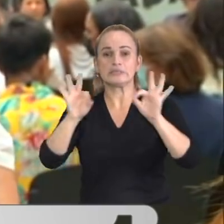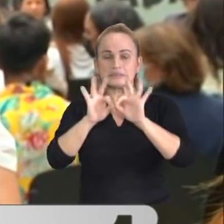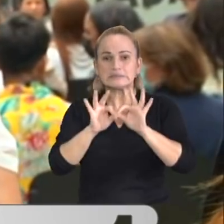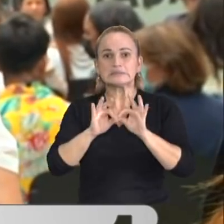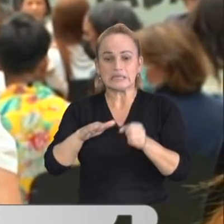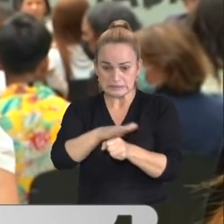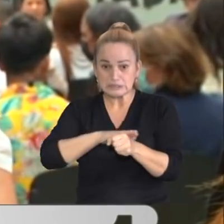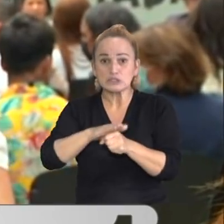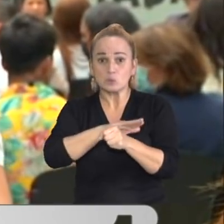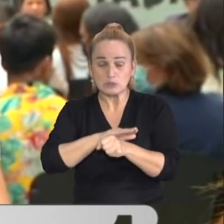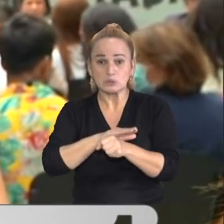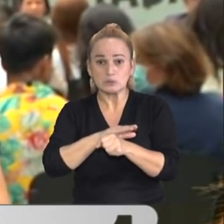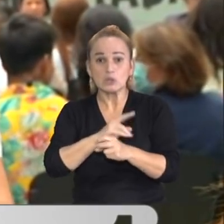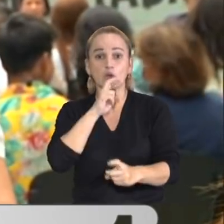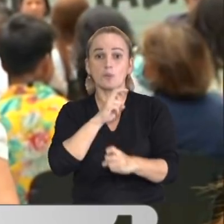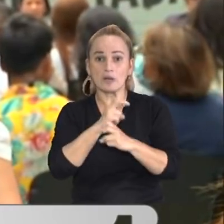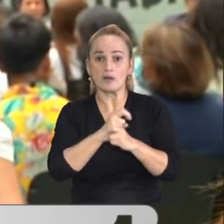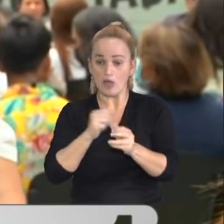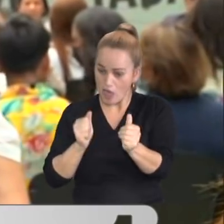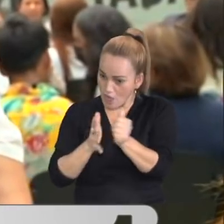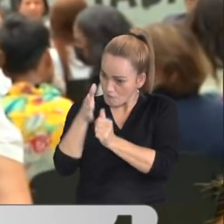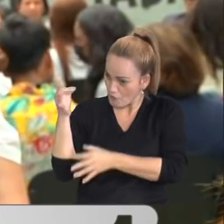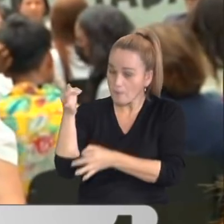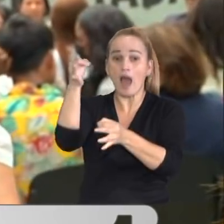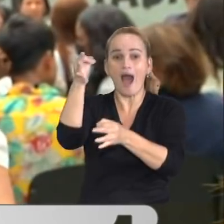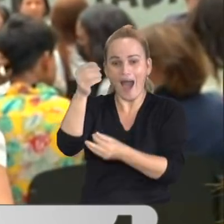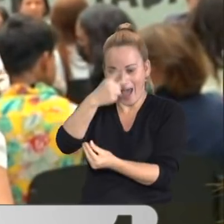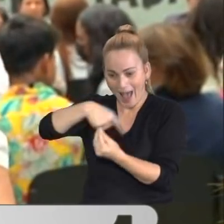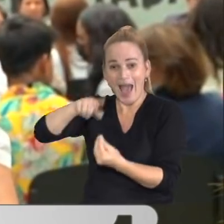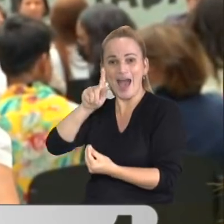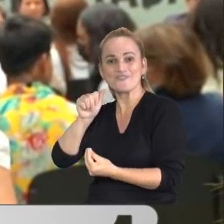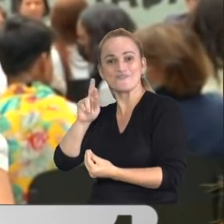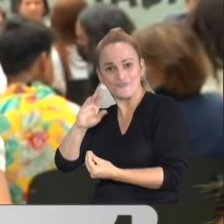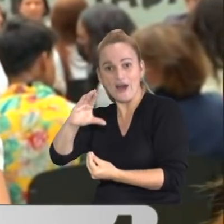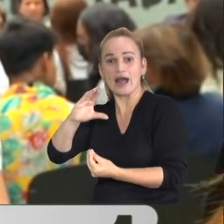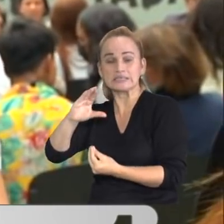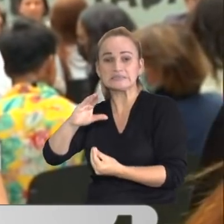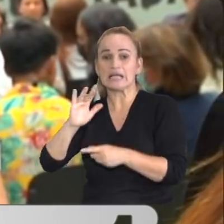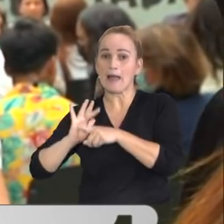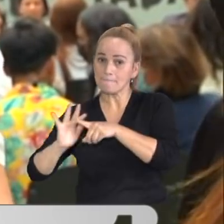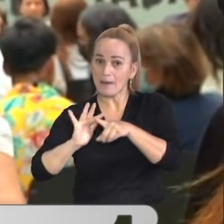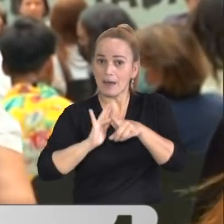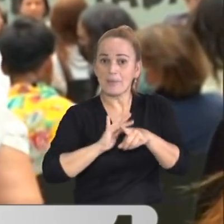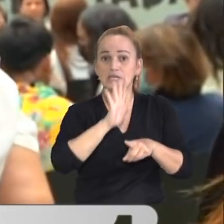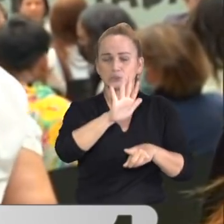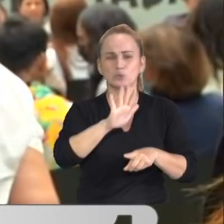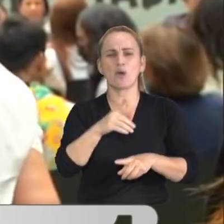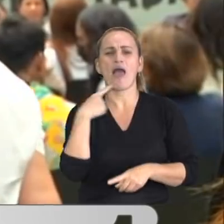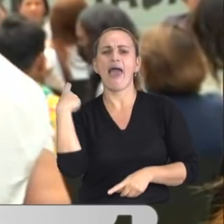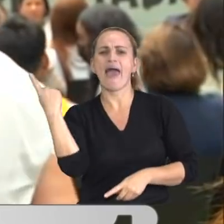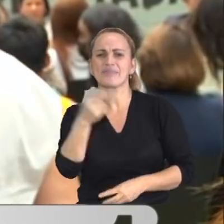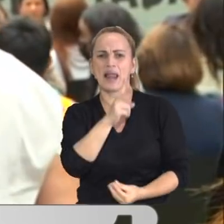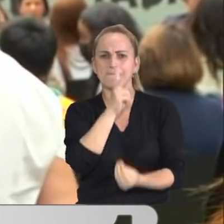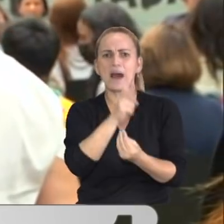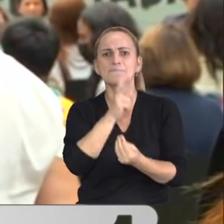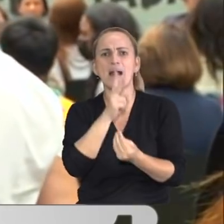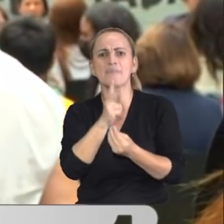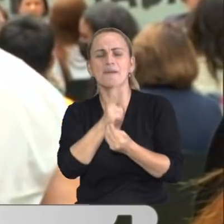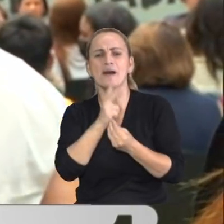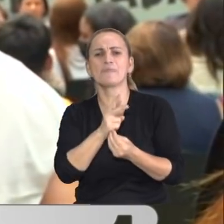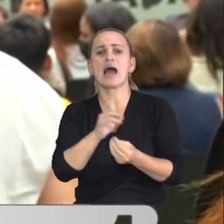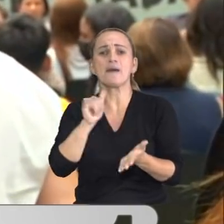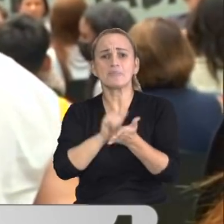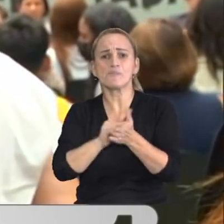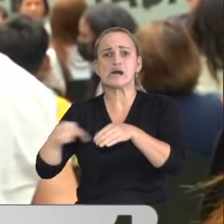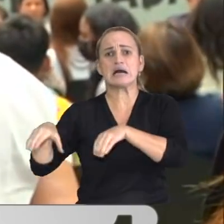de este informe es que, si bien se enfoca solo en las FARC, eso es una práctica en la que han caído todos los grupos armados ilegales en